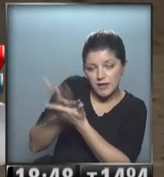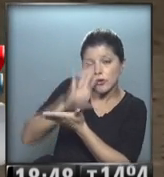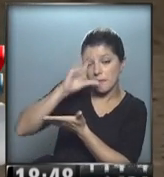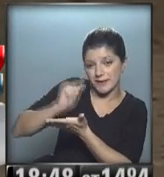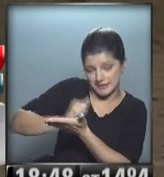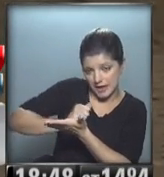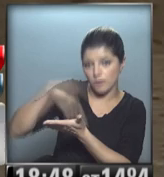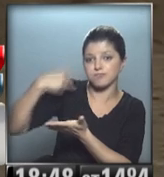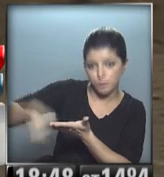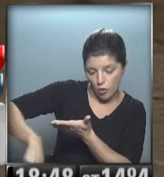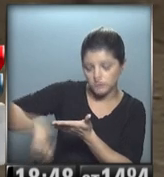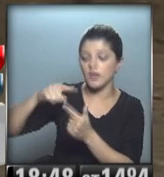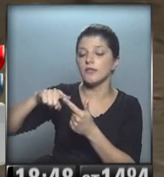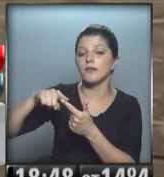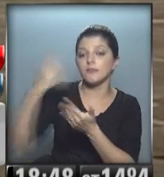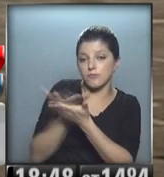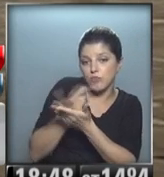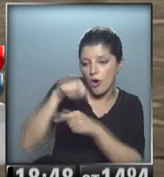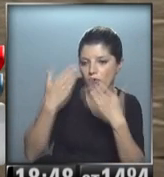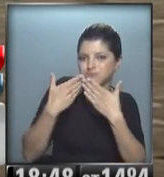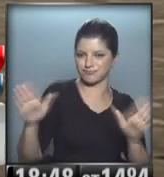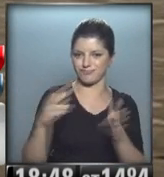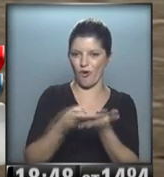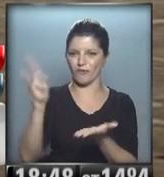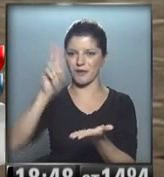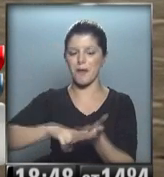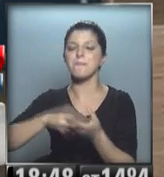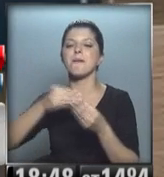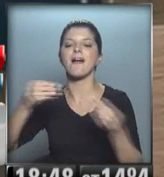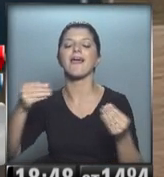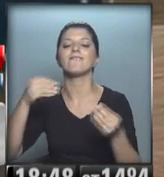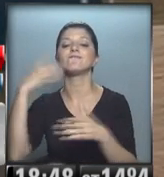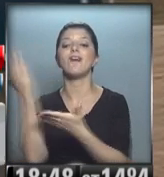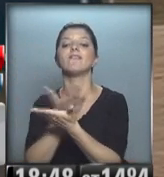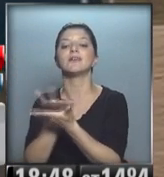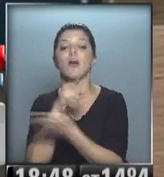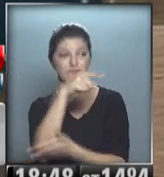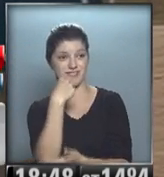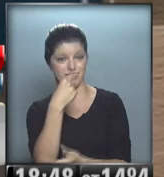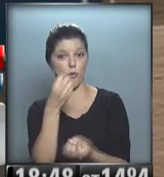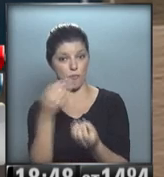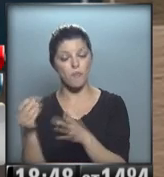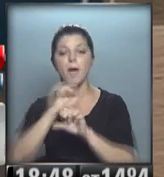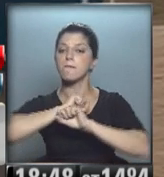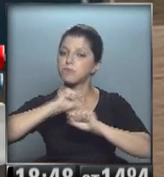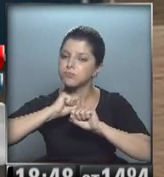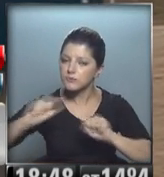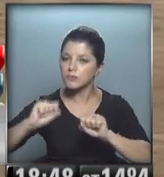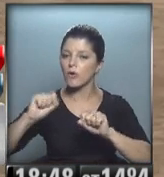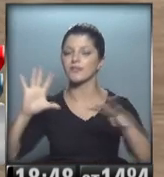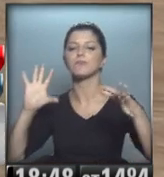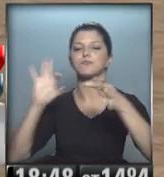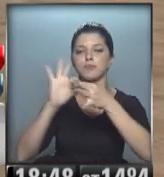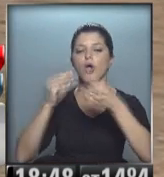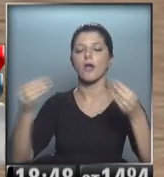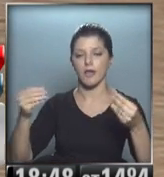inaugura nuevamente y es nada más y nada menos para fabricar, como usted lo dijo, explosivos que tienen que ver con